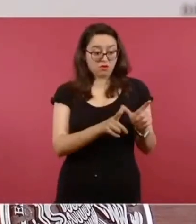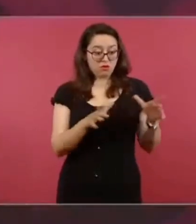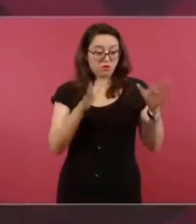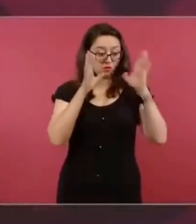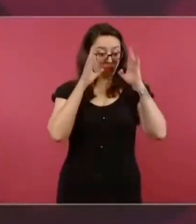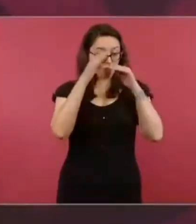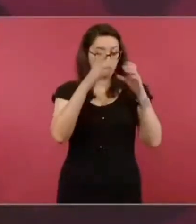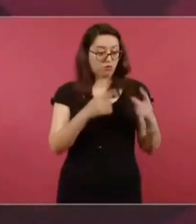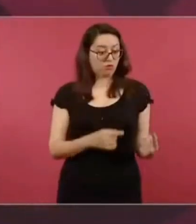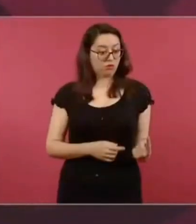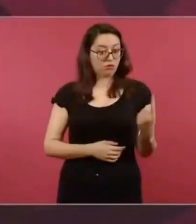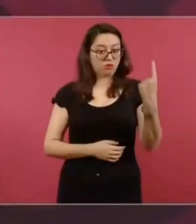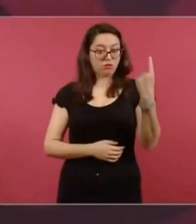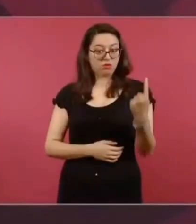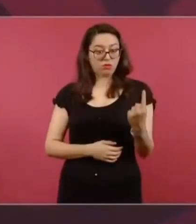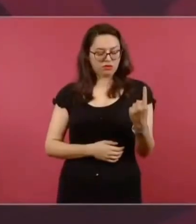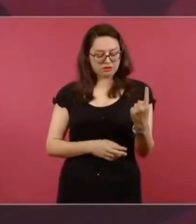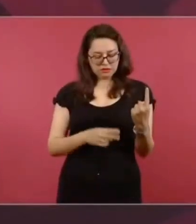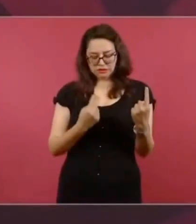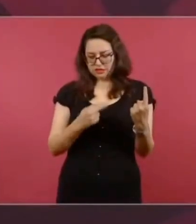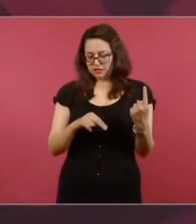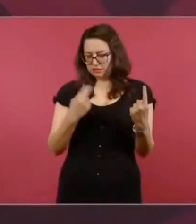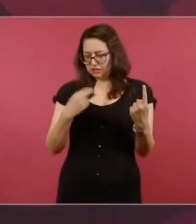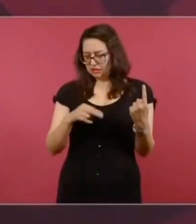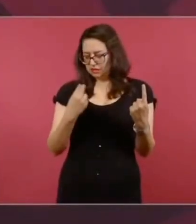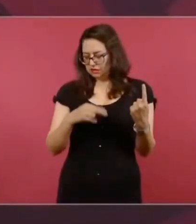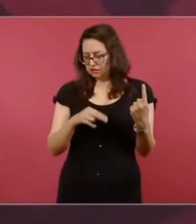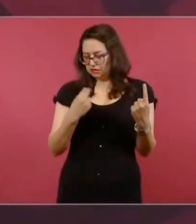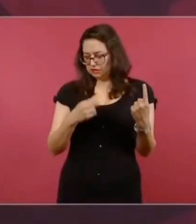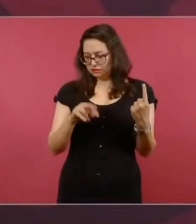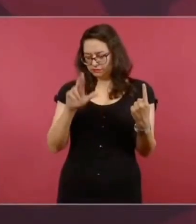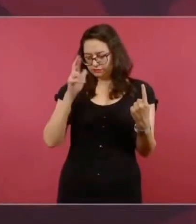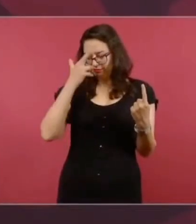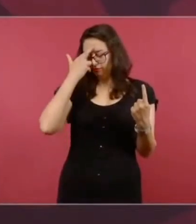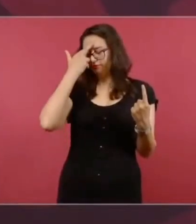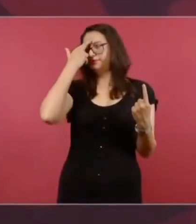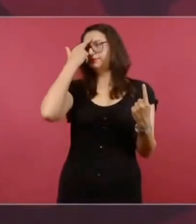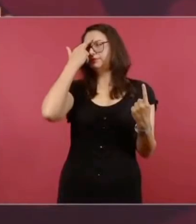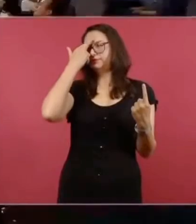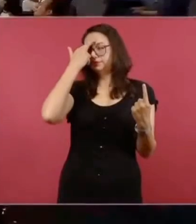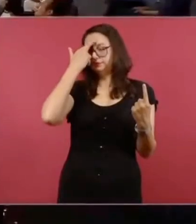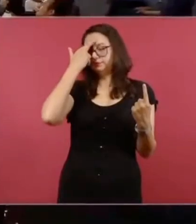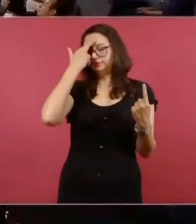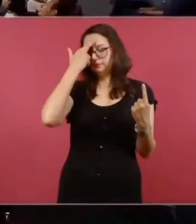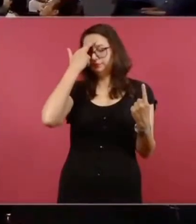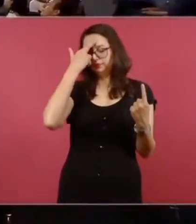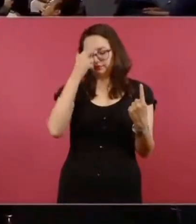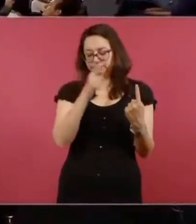Ahora me voy a acordar.